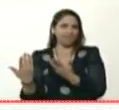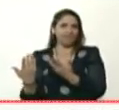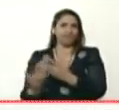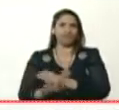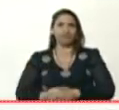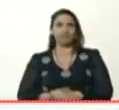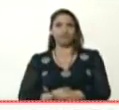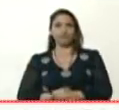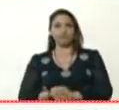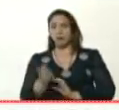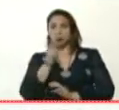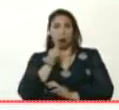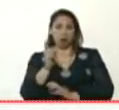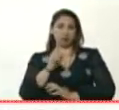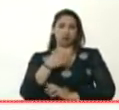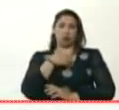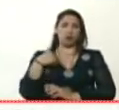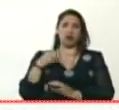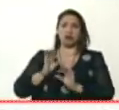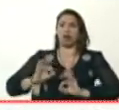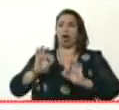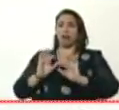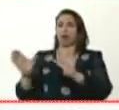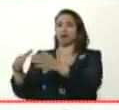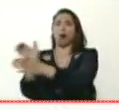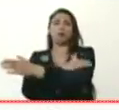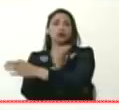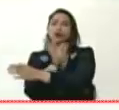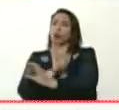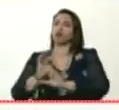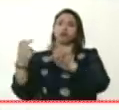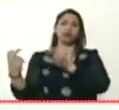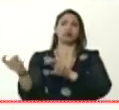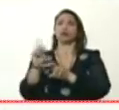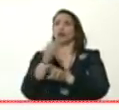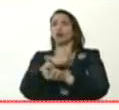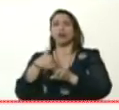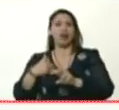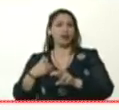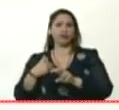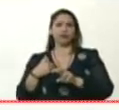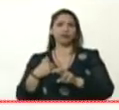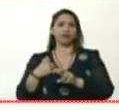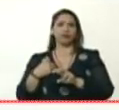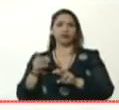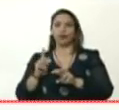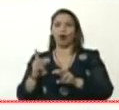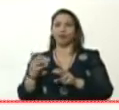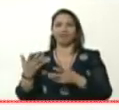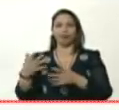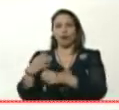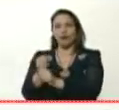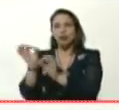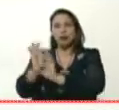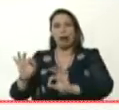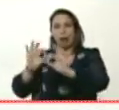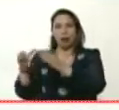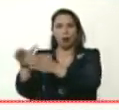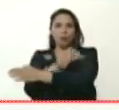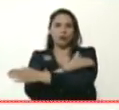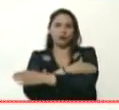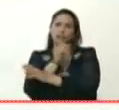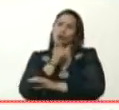Yo tampoco quiero nada con ellos. Nada. Al imperialismo no le creo nada.